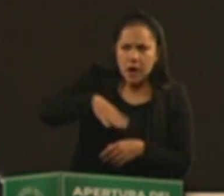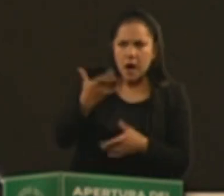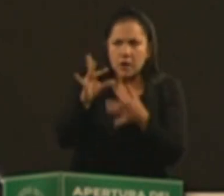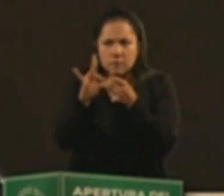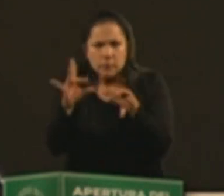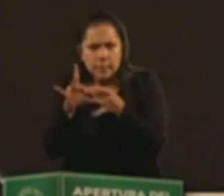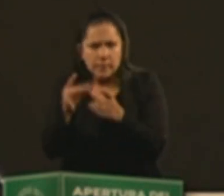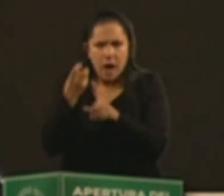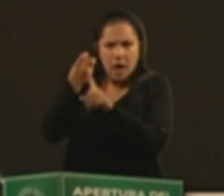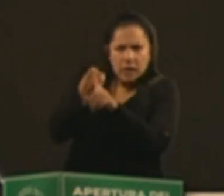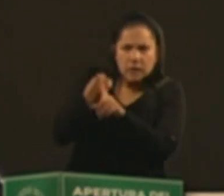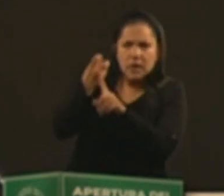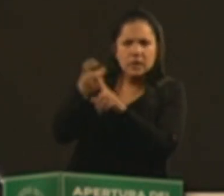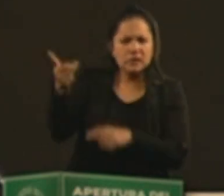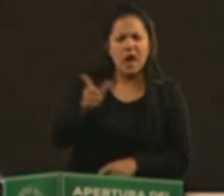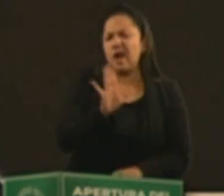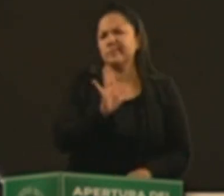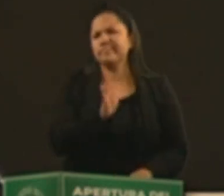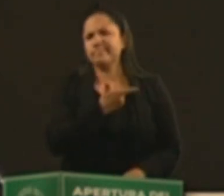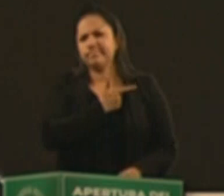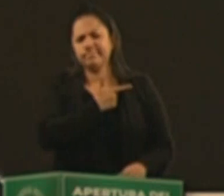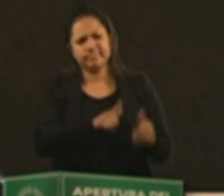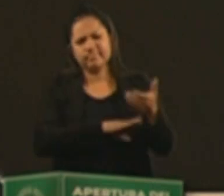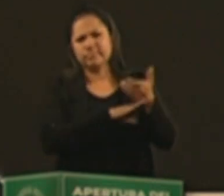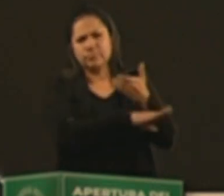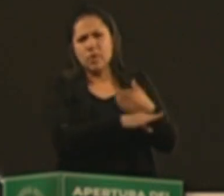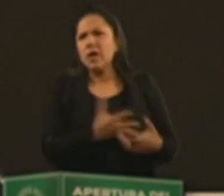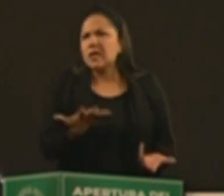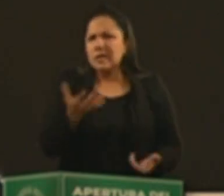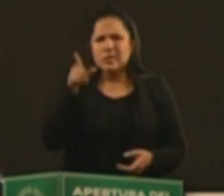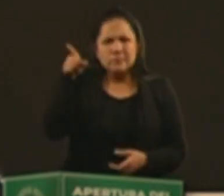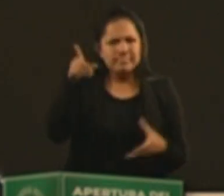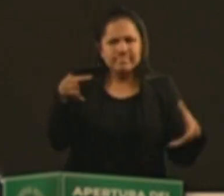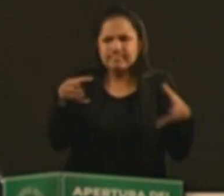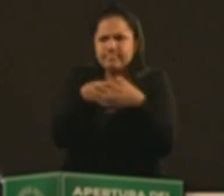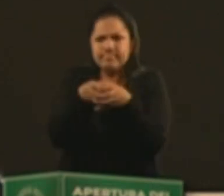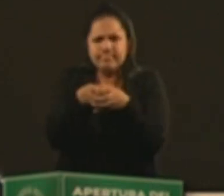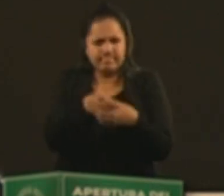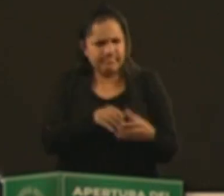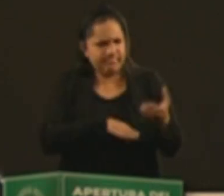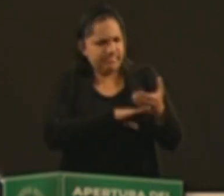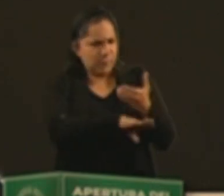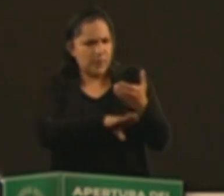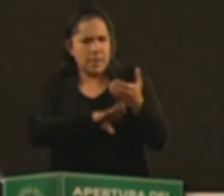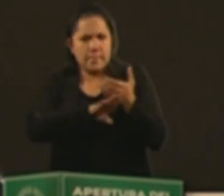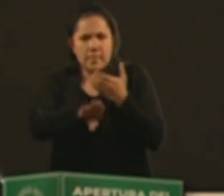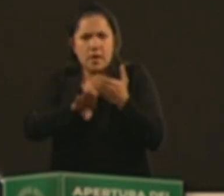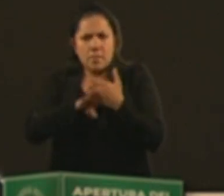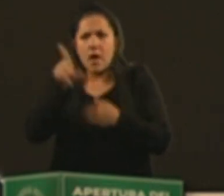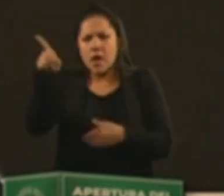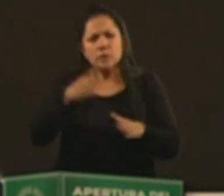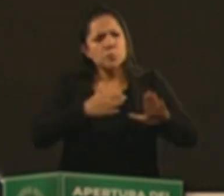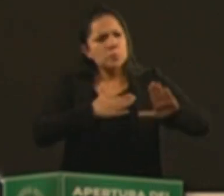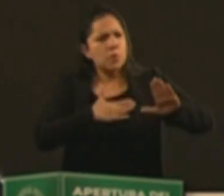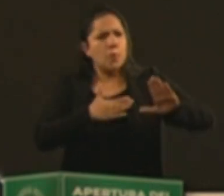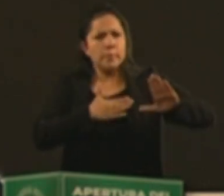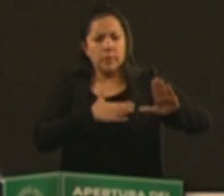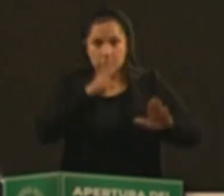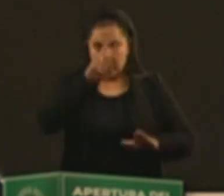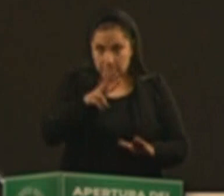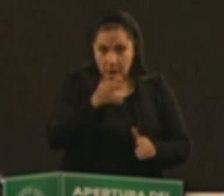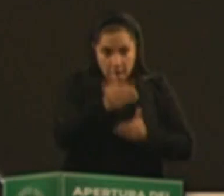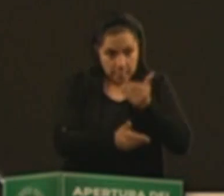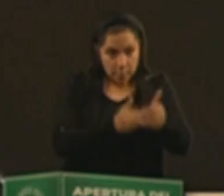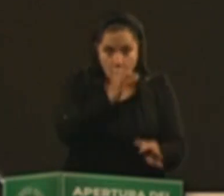además están llenos de promesas incumplidas. Que además les están recordando